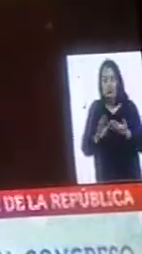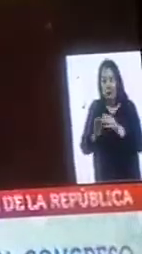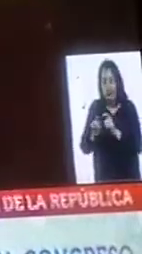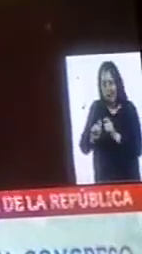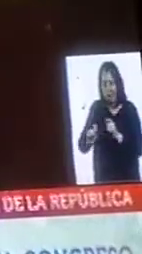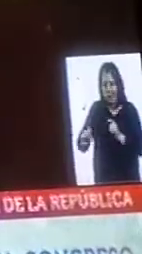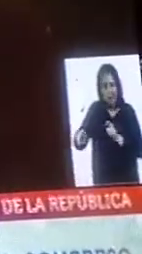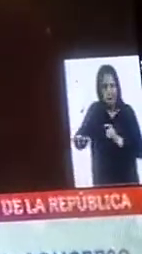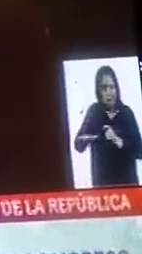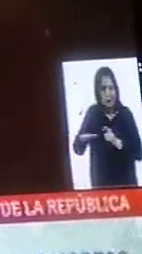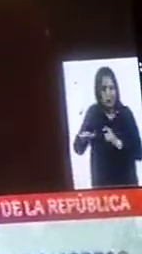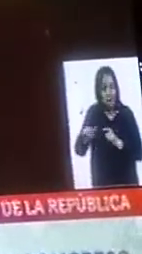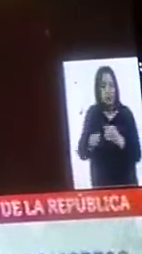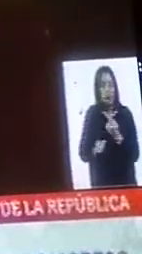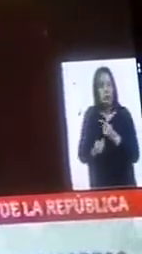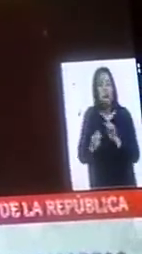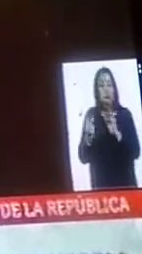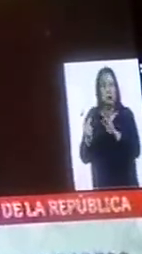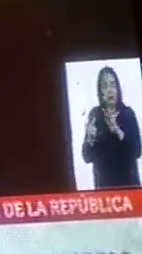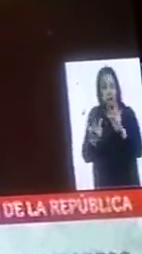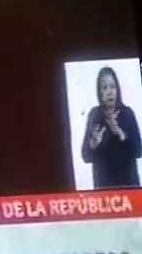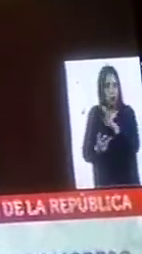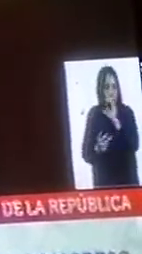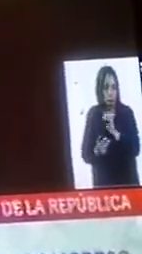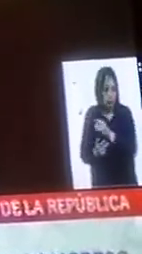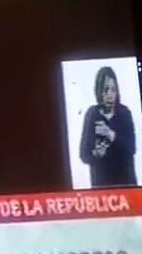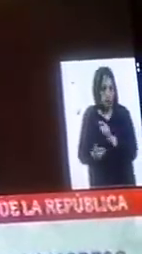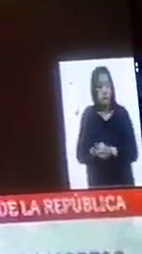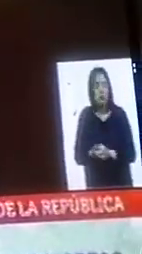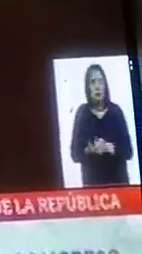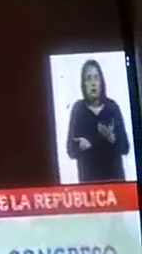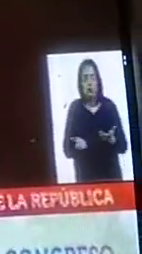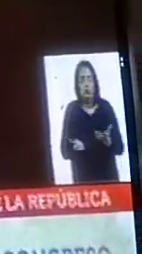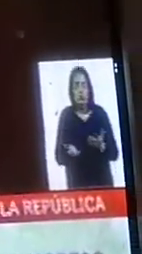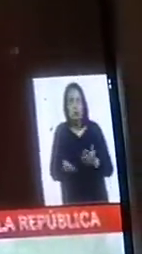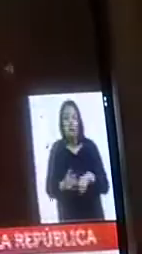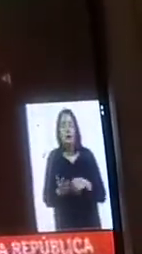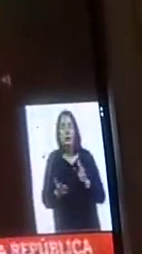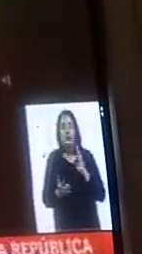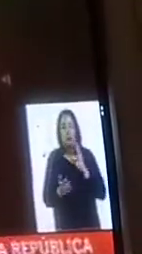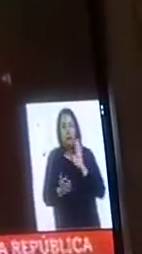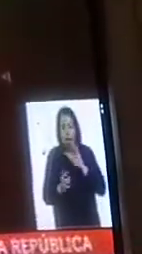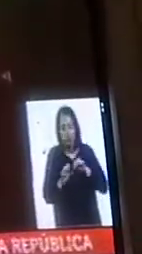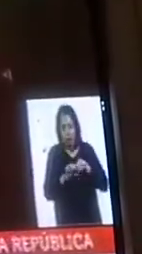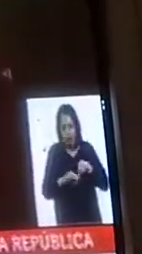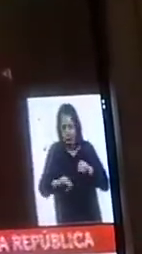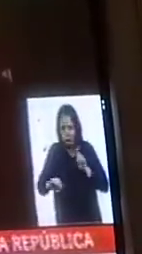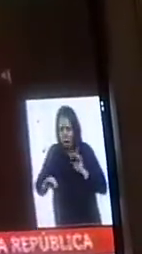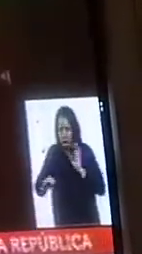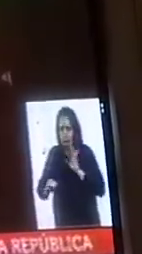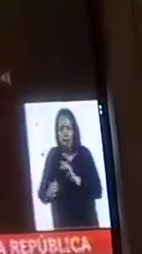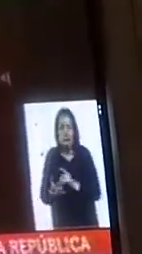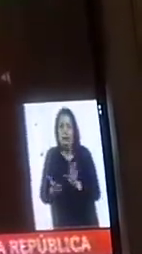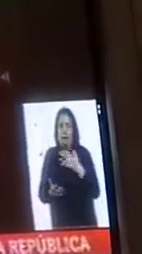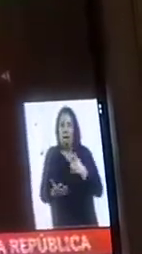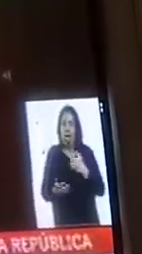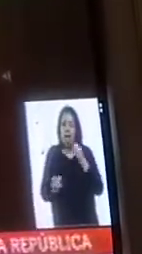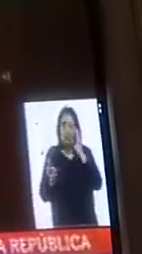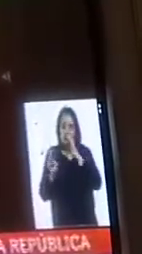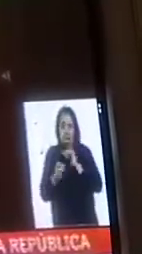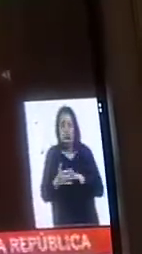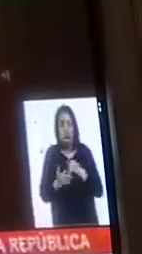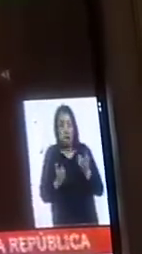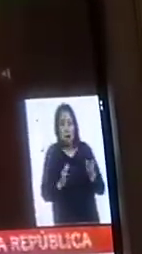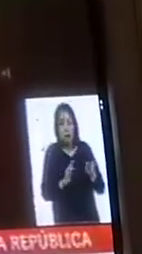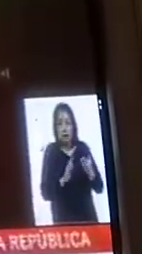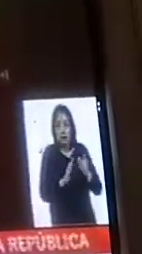rural sólo el 78 por ciento el alcantarillado todavía es más preocupante mientras en el